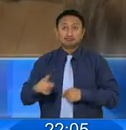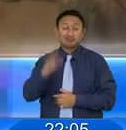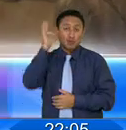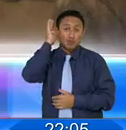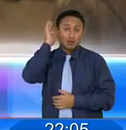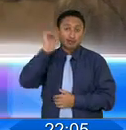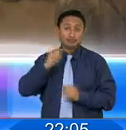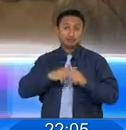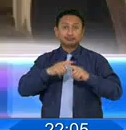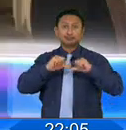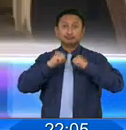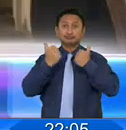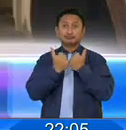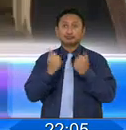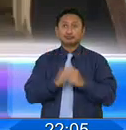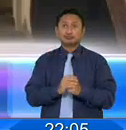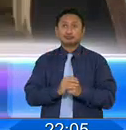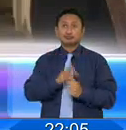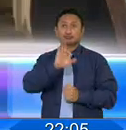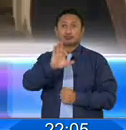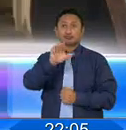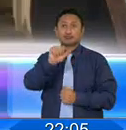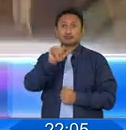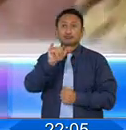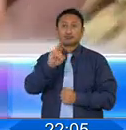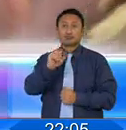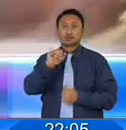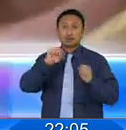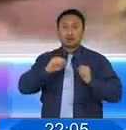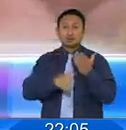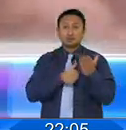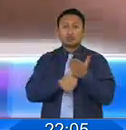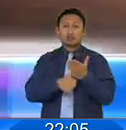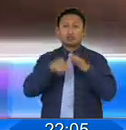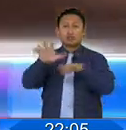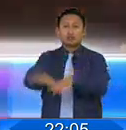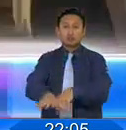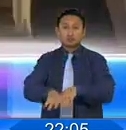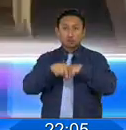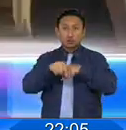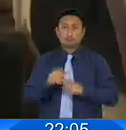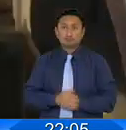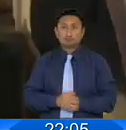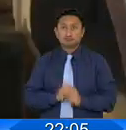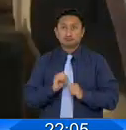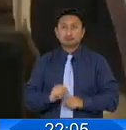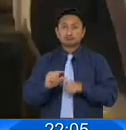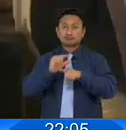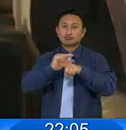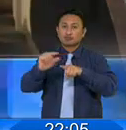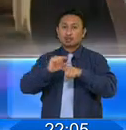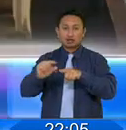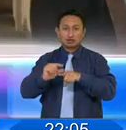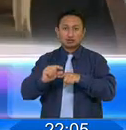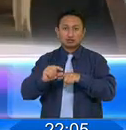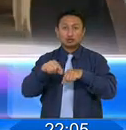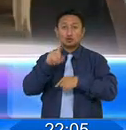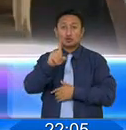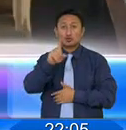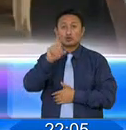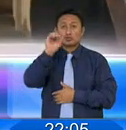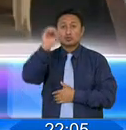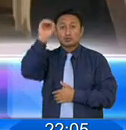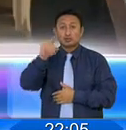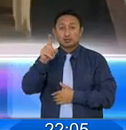la exasambleísta Tangi Vera estará a cargo del Ministerio de Agricultura. Créditos al 1%